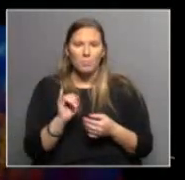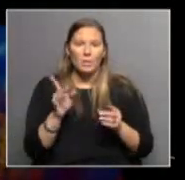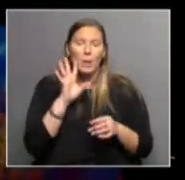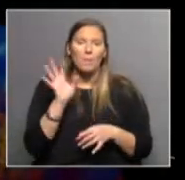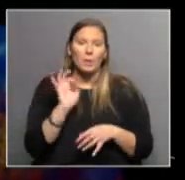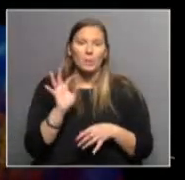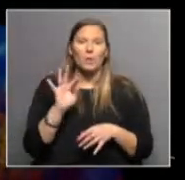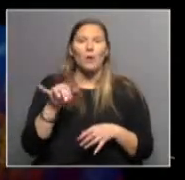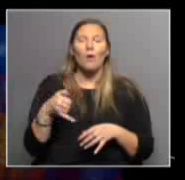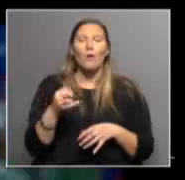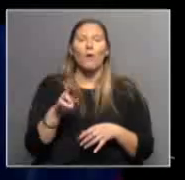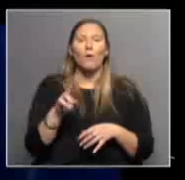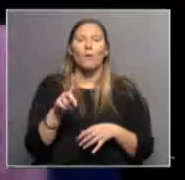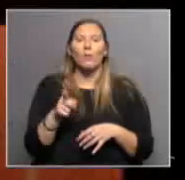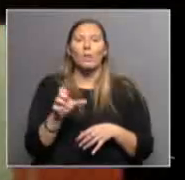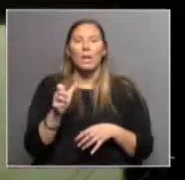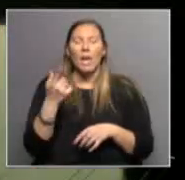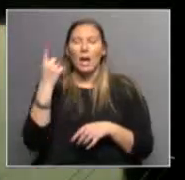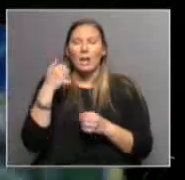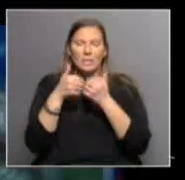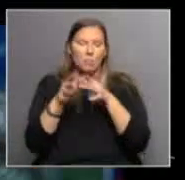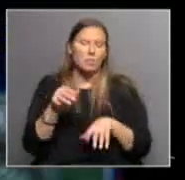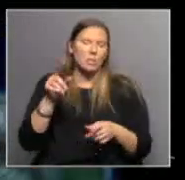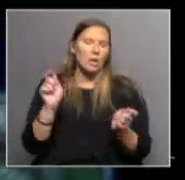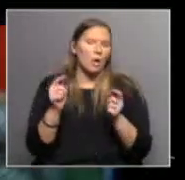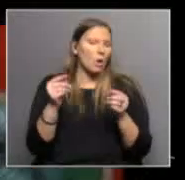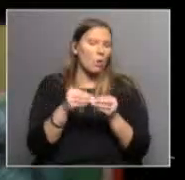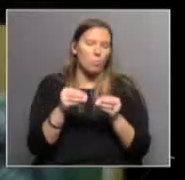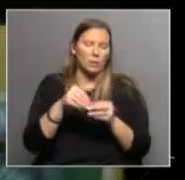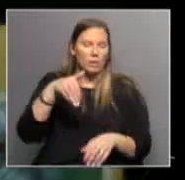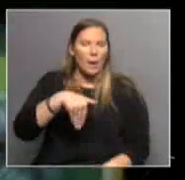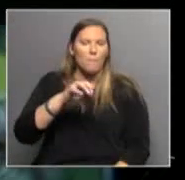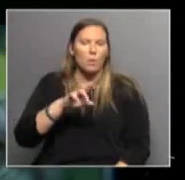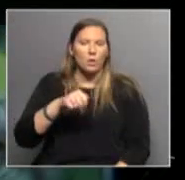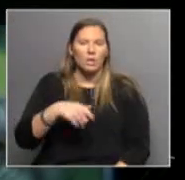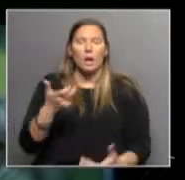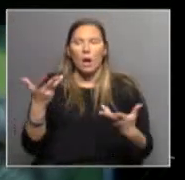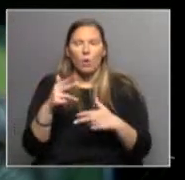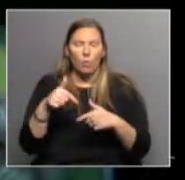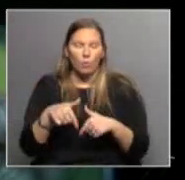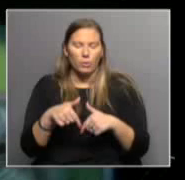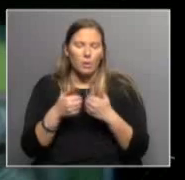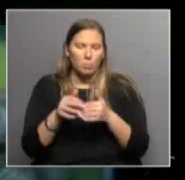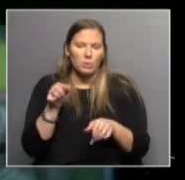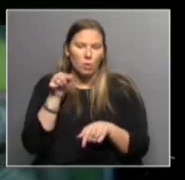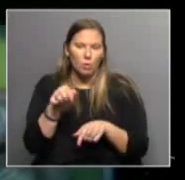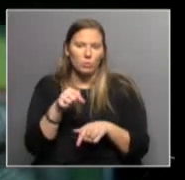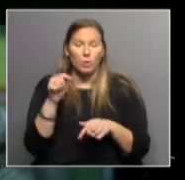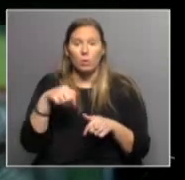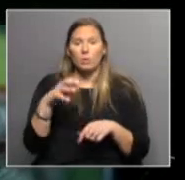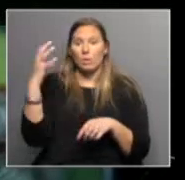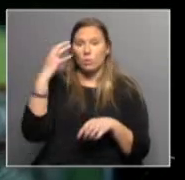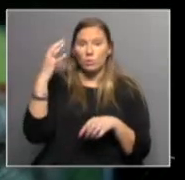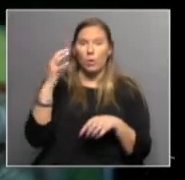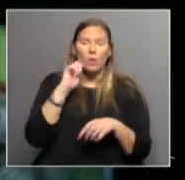Perdón, Jorgito, muy buenas tardes. Es que ayer arranqué con Morena y hoy arranco contigo y se me mezclan los días. El sol me hizo mal, esta tarde